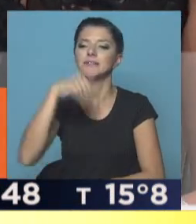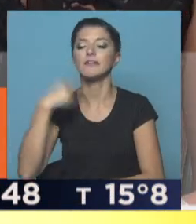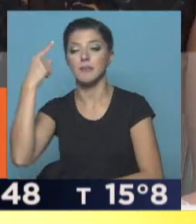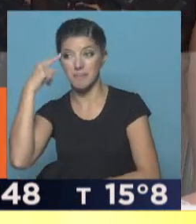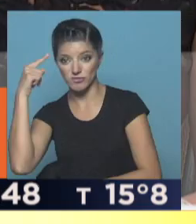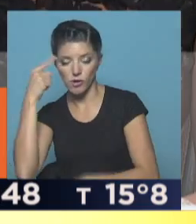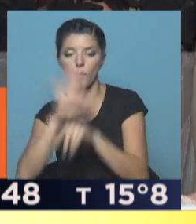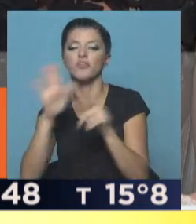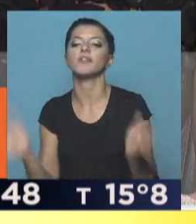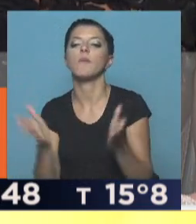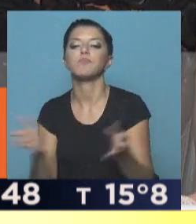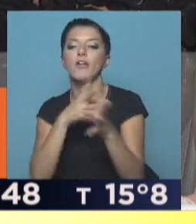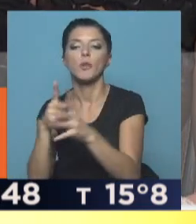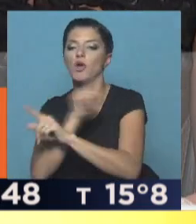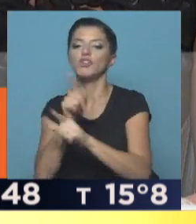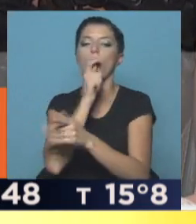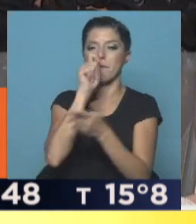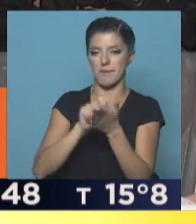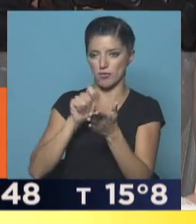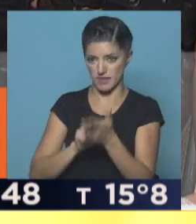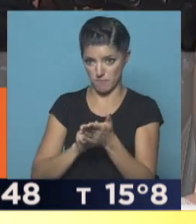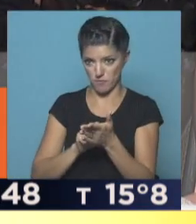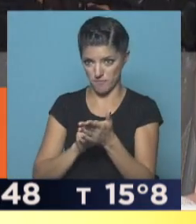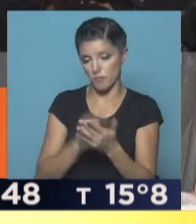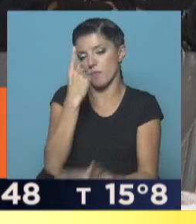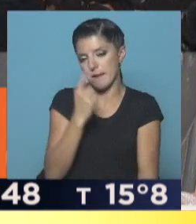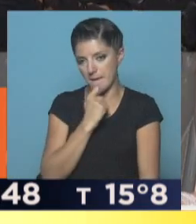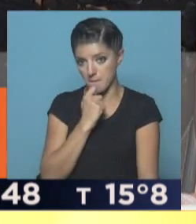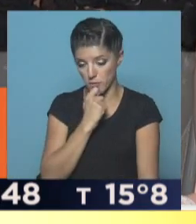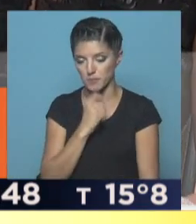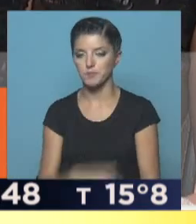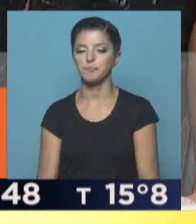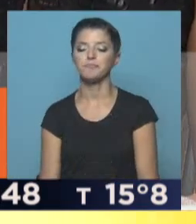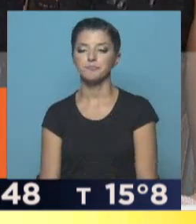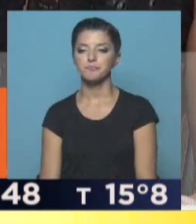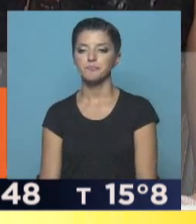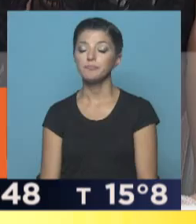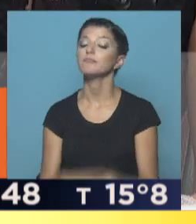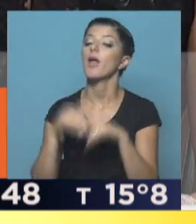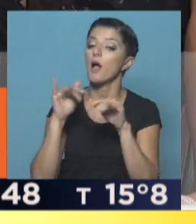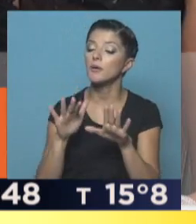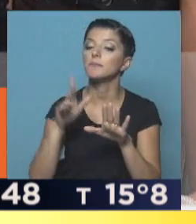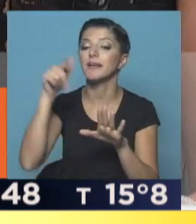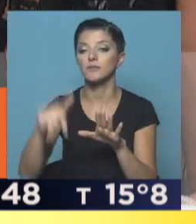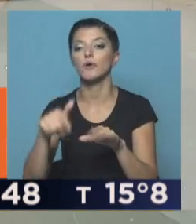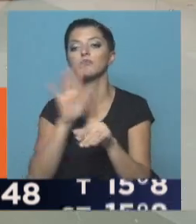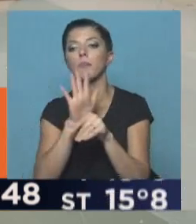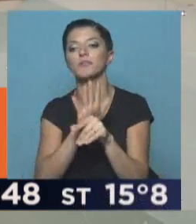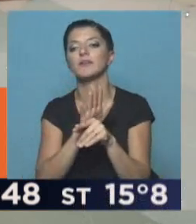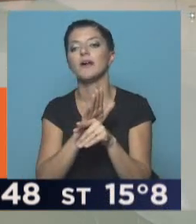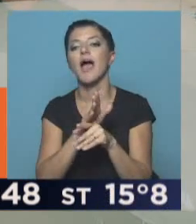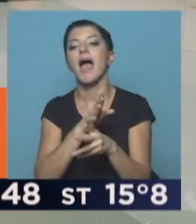periodismo puro. Ahora bien, dicho esto, verdaderamente lo que irrita de todo esto es que es un atentado